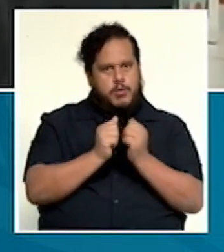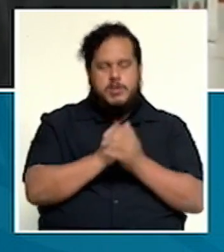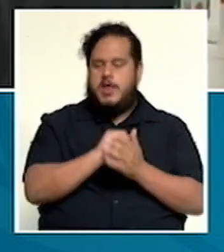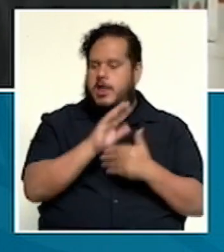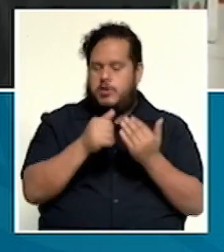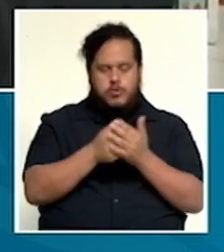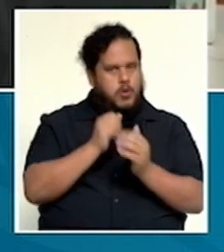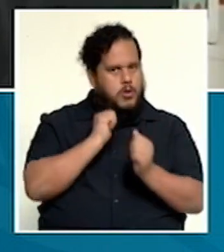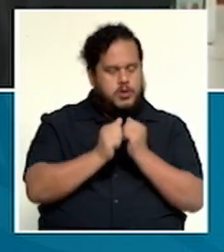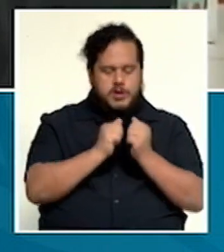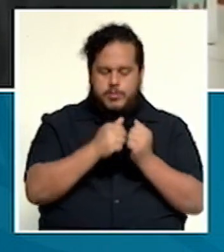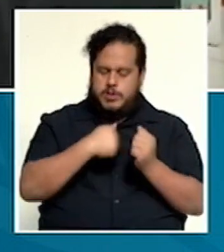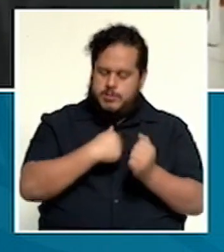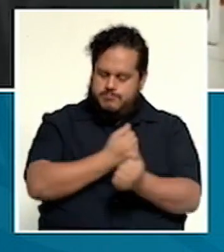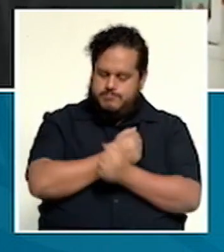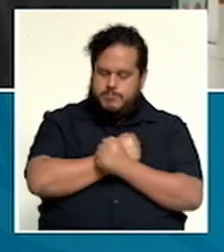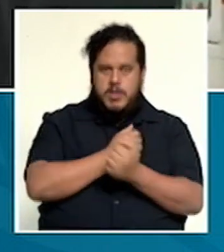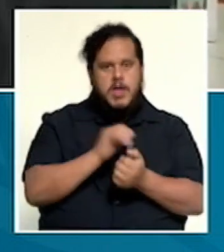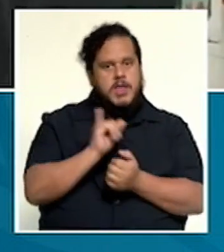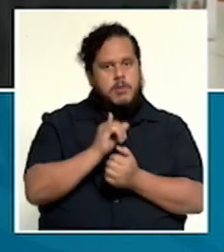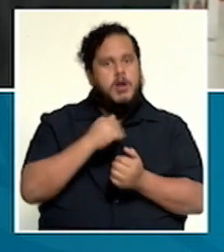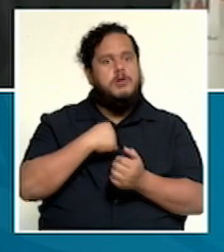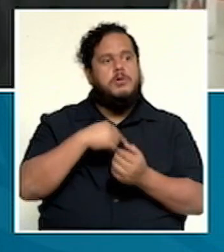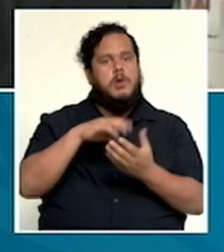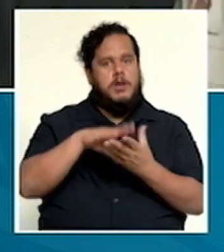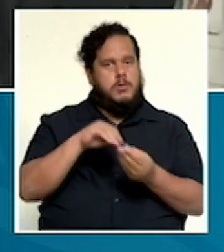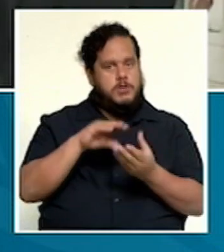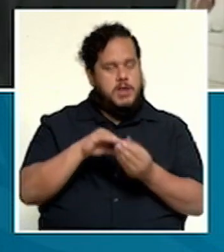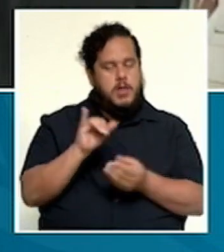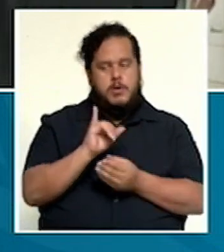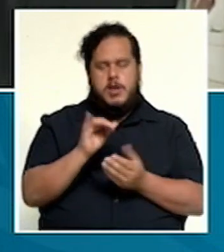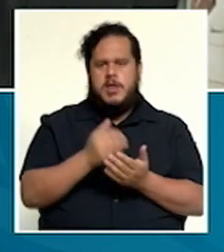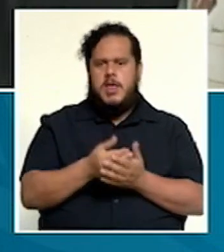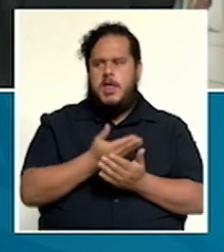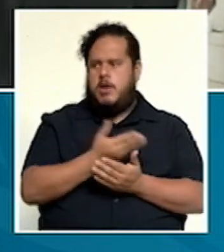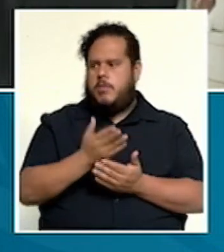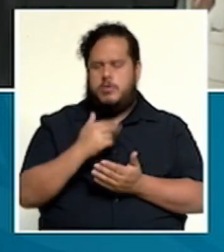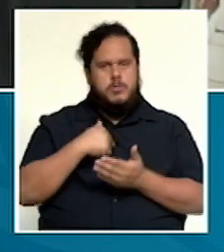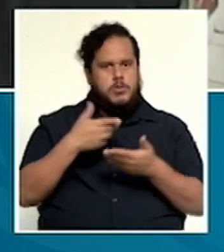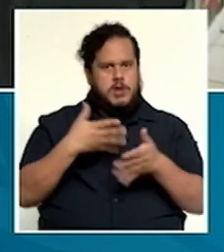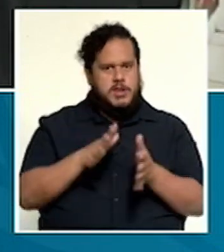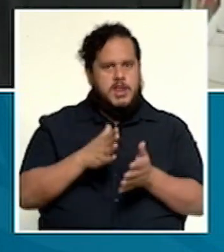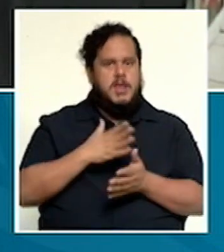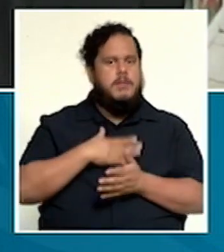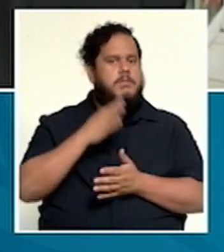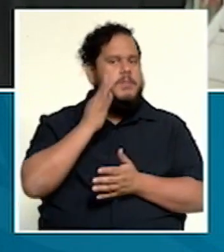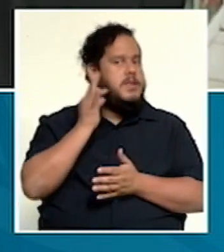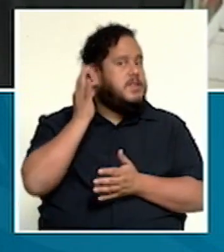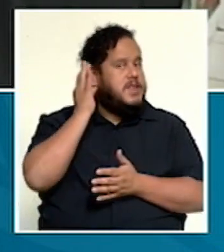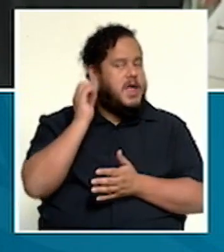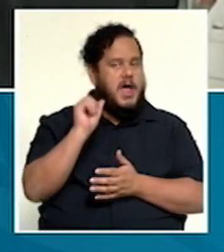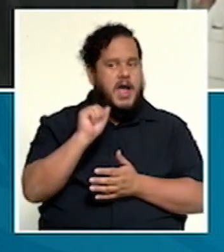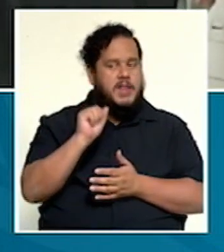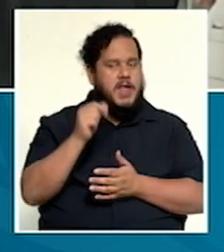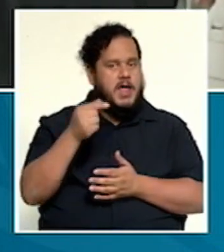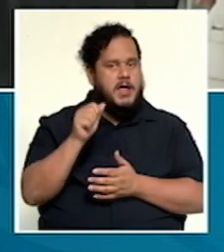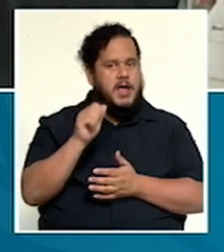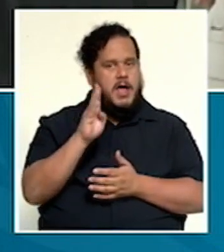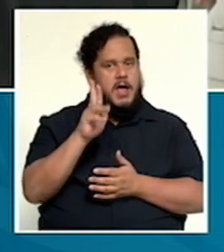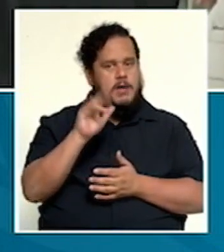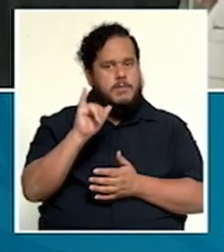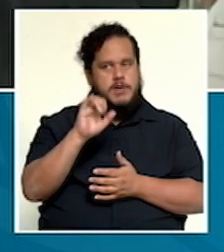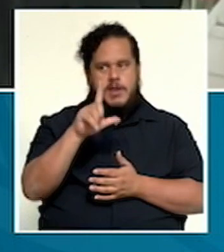los deportes. También he contado que cuando nací, mi tía Ana Gabriela ni